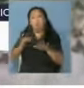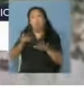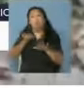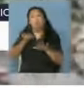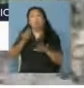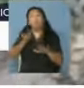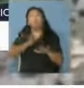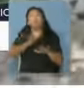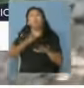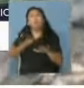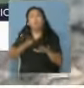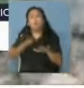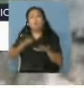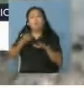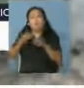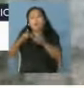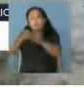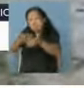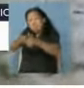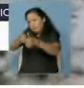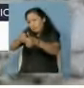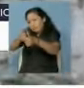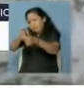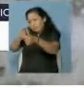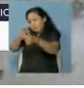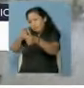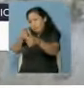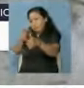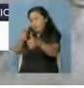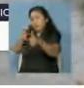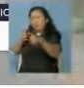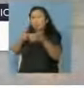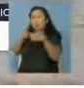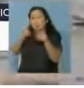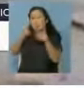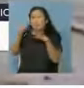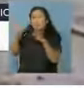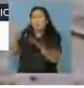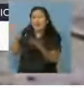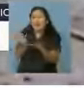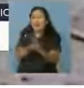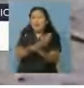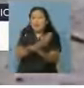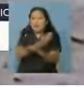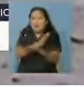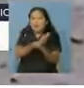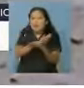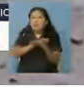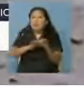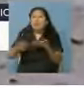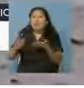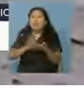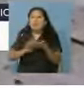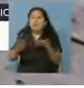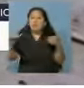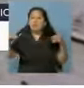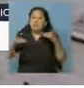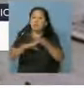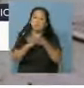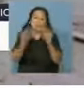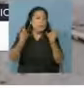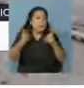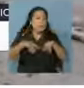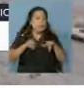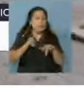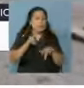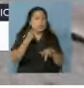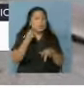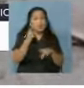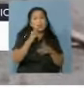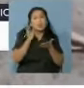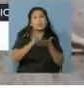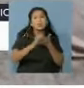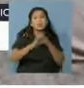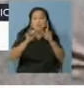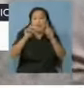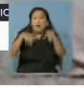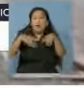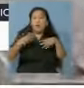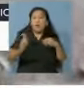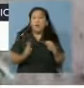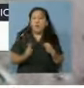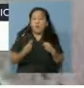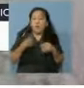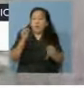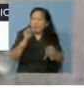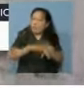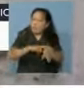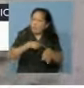allá venía toda la cola de auto, bueno, se logró liberar la ruta, ¿no? Está bien. Bueno, ¿qué cuadro de situación ahora? ¿Ustedes creen